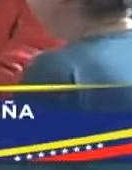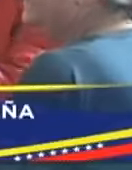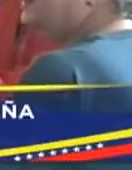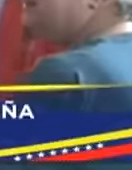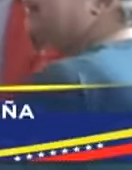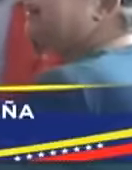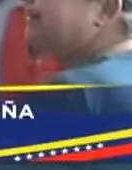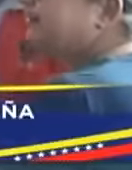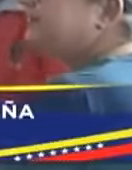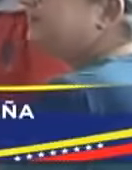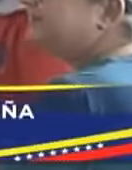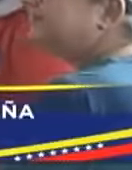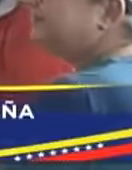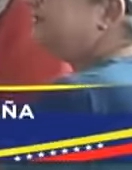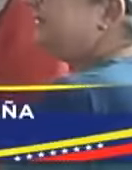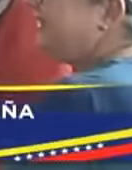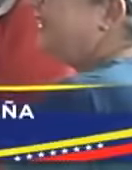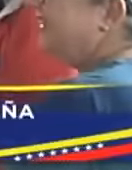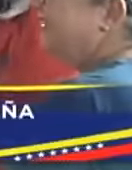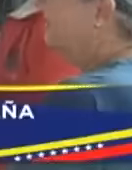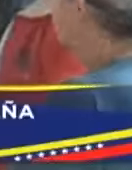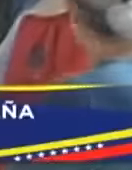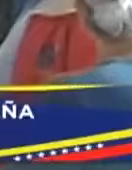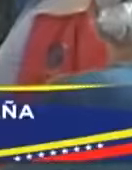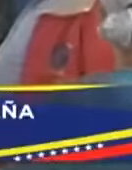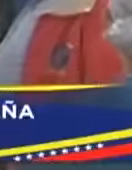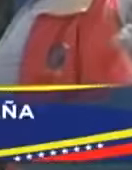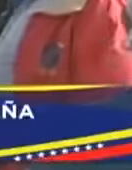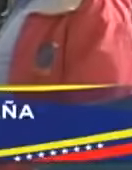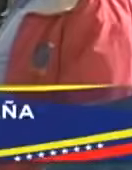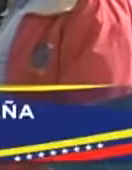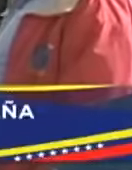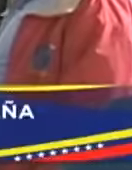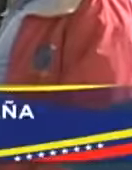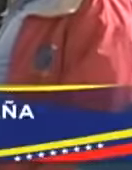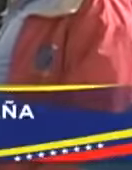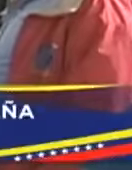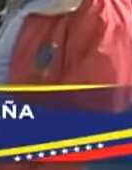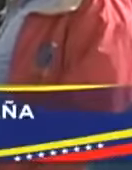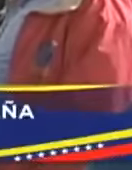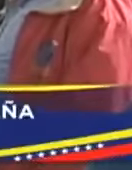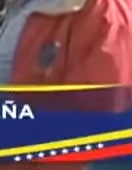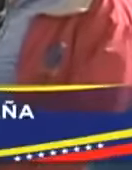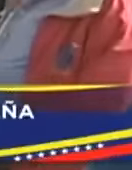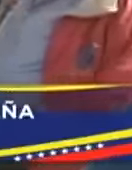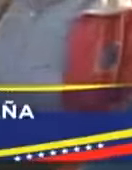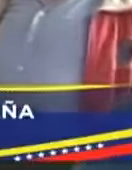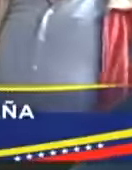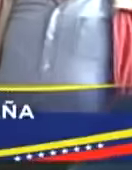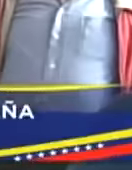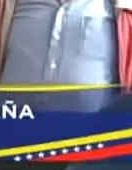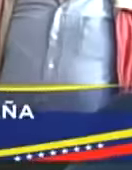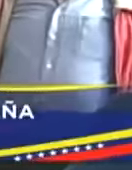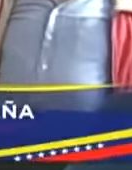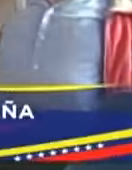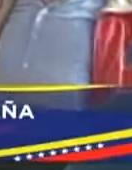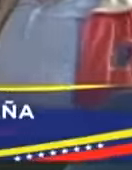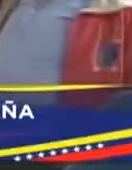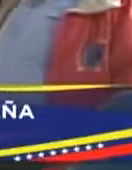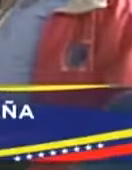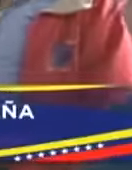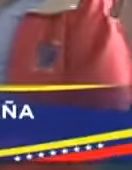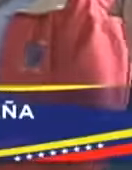ha dicho el jefe de Estado venezolano Nicolás Maduro. Esta semana también el primer vicepresidente del Partido Socialista Unido de